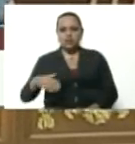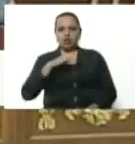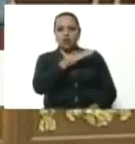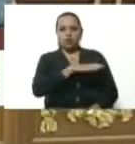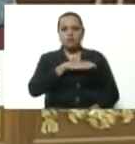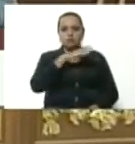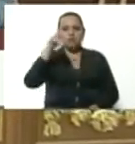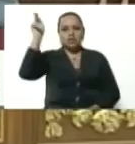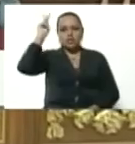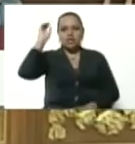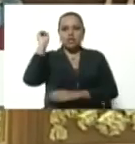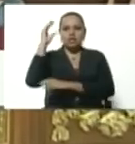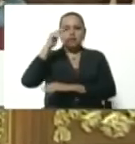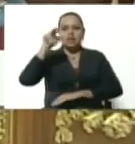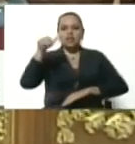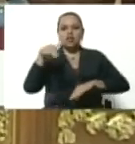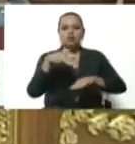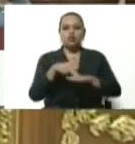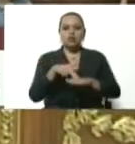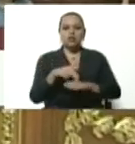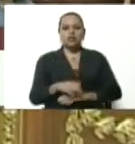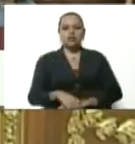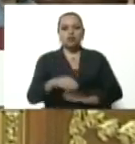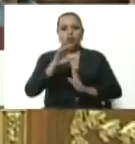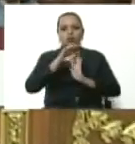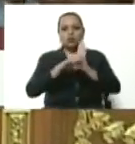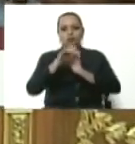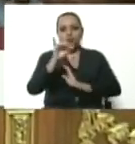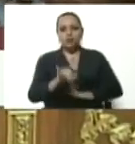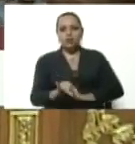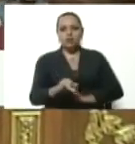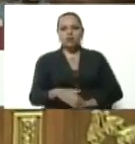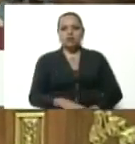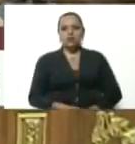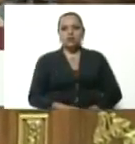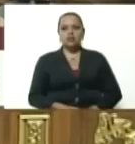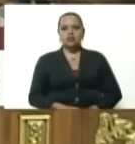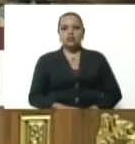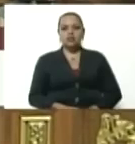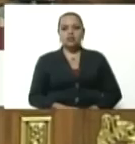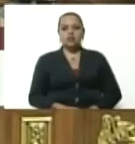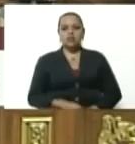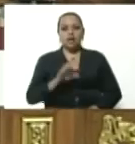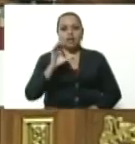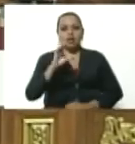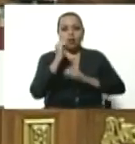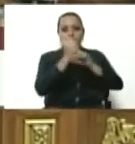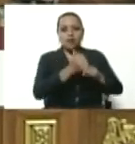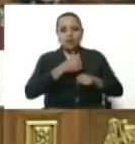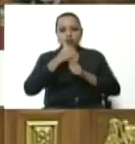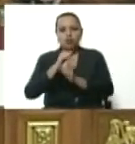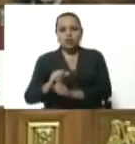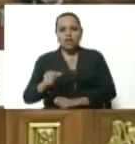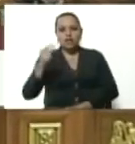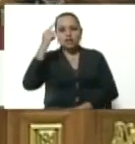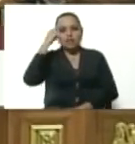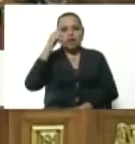Nacional Constituyente, Jesús Yavinape, en Puerto Ayacucho, estado Amazonas. Eso ocurrió el día 27 de